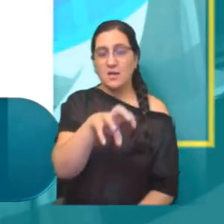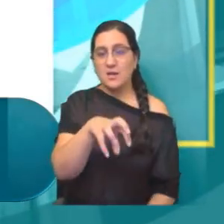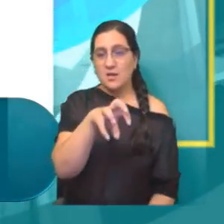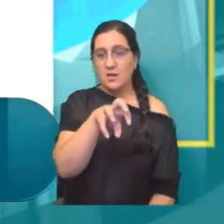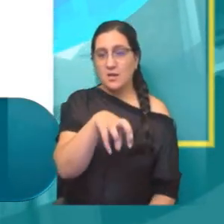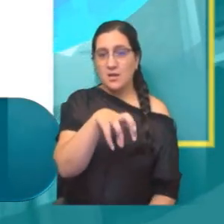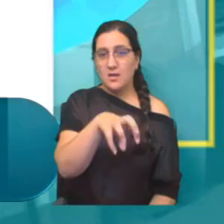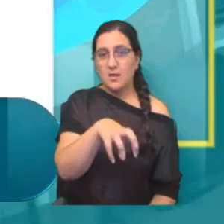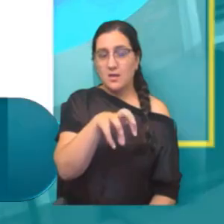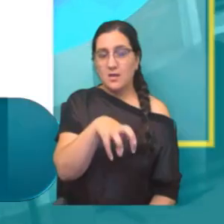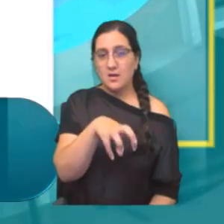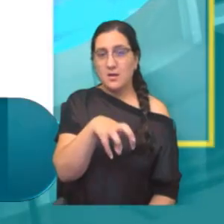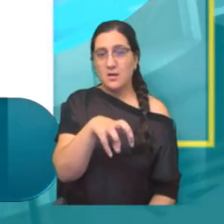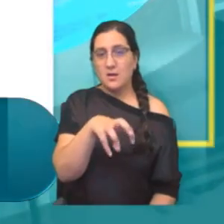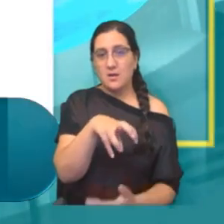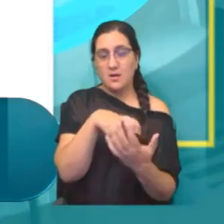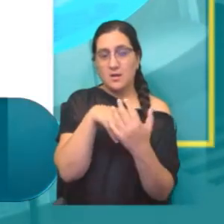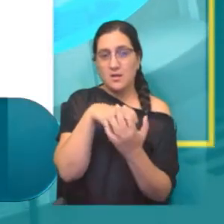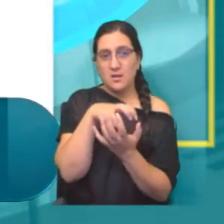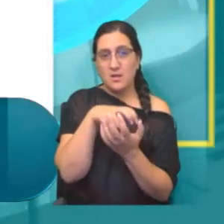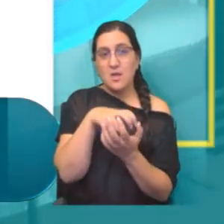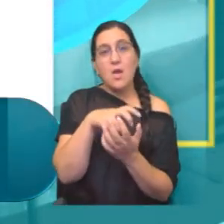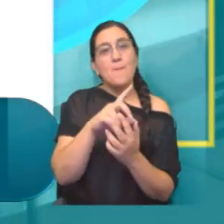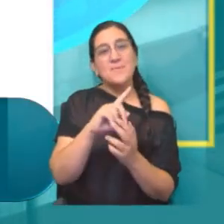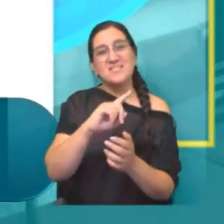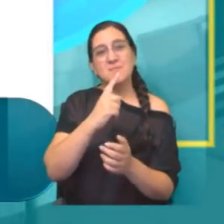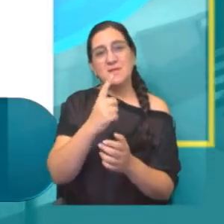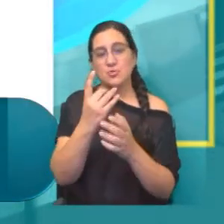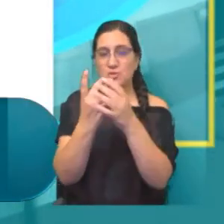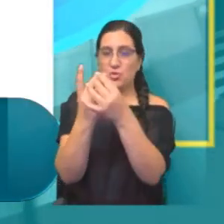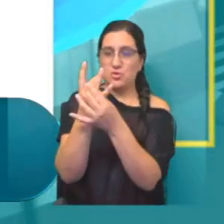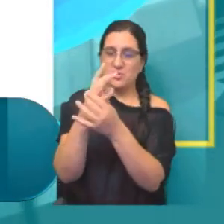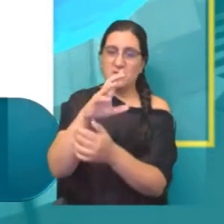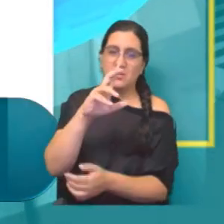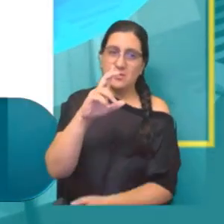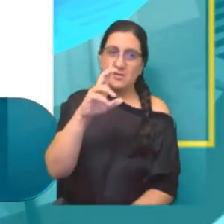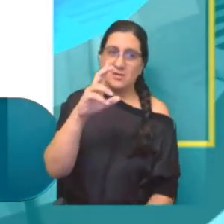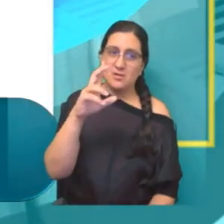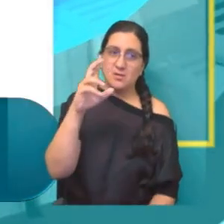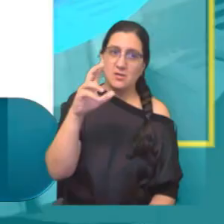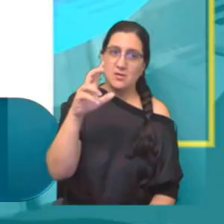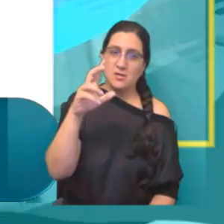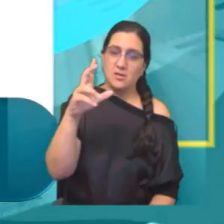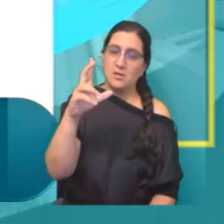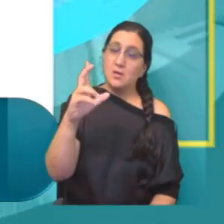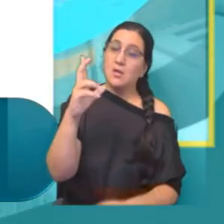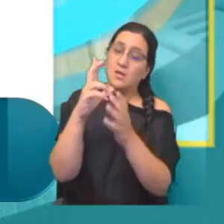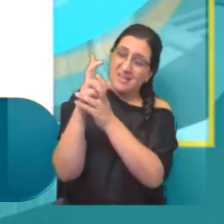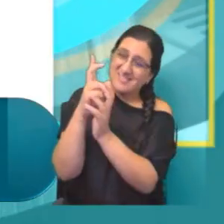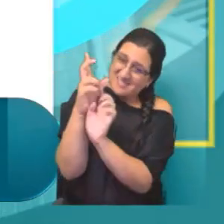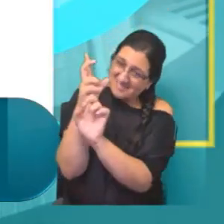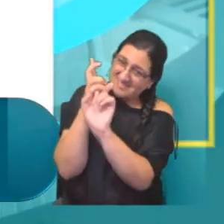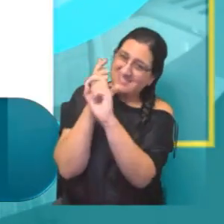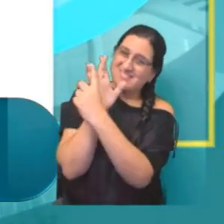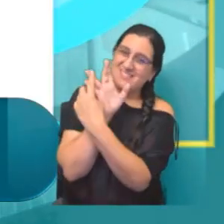más relacionadas al nervio cubital, que afectan principalmente a estos dos dedos. ¿Que no los pueden doblar? Al revés, que les queda como doblado, con